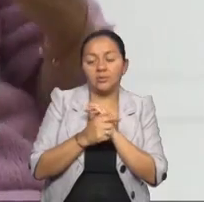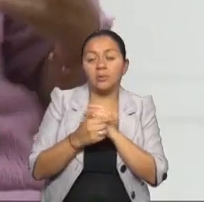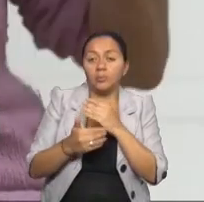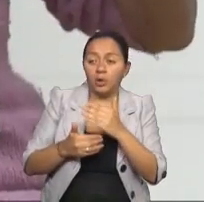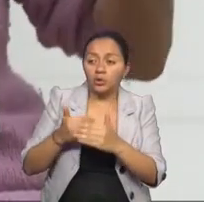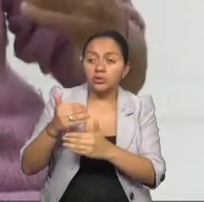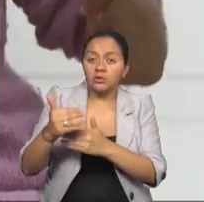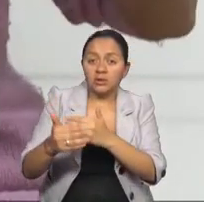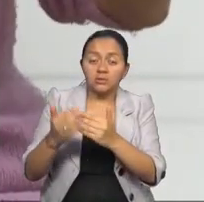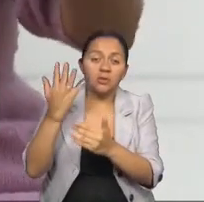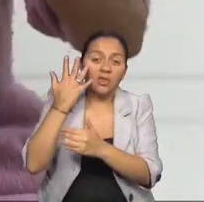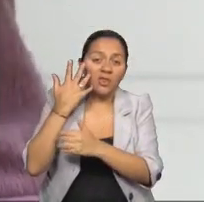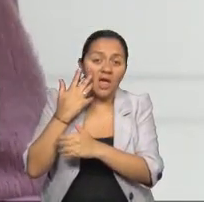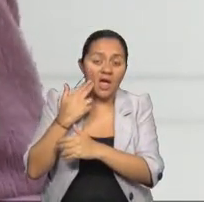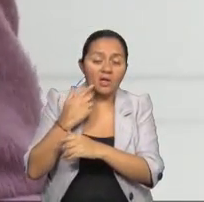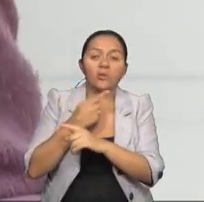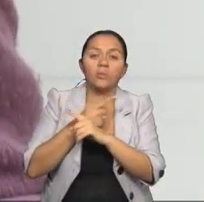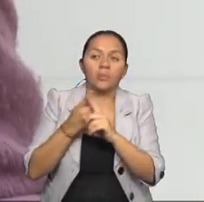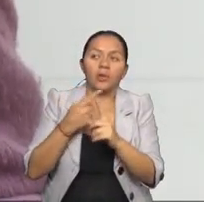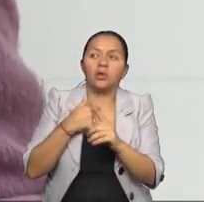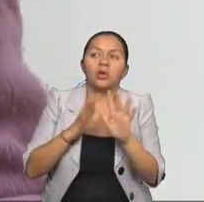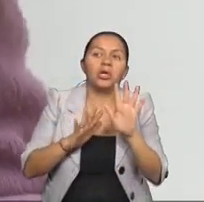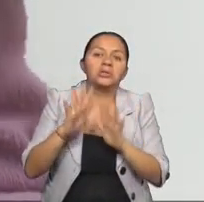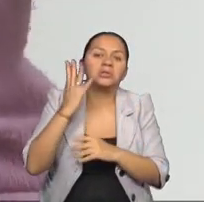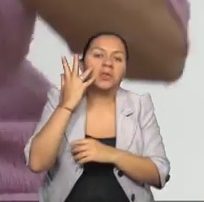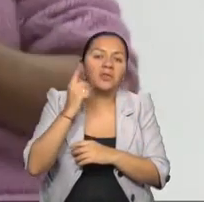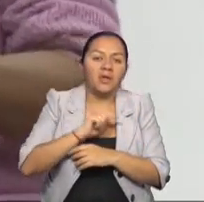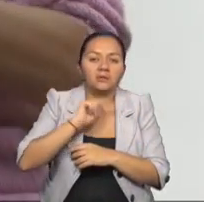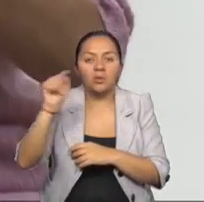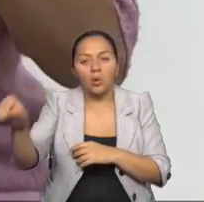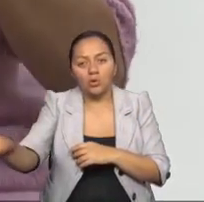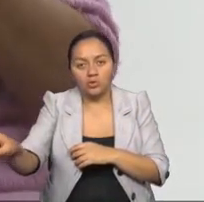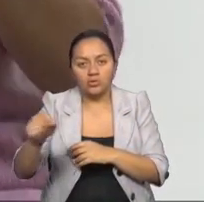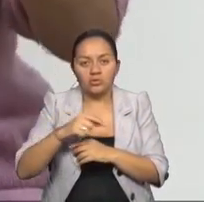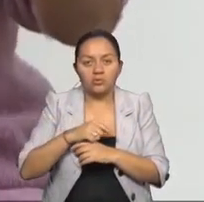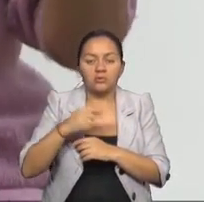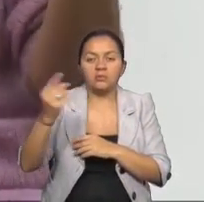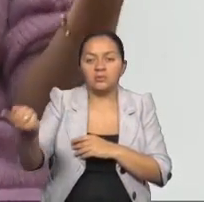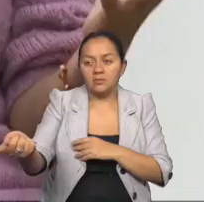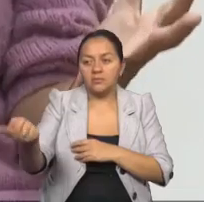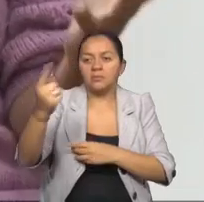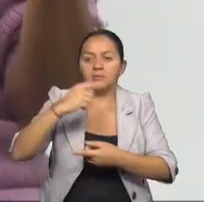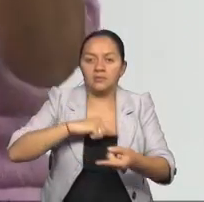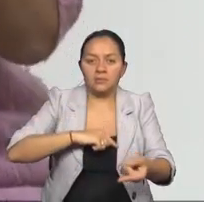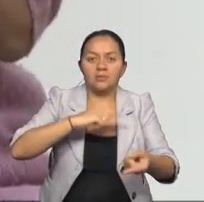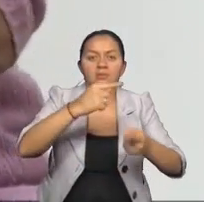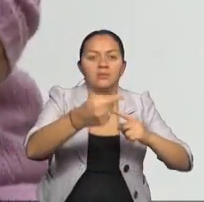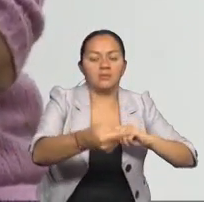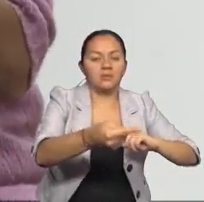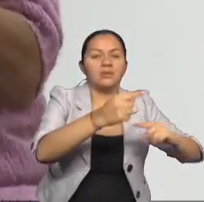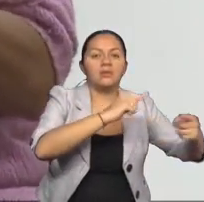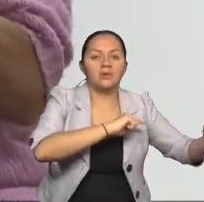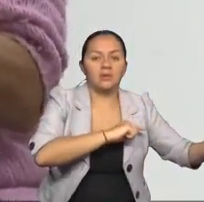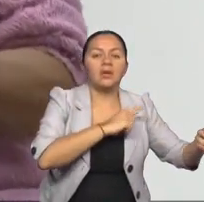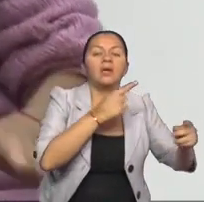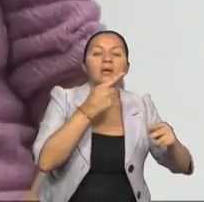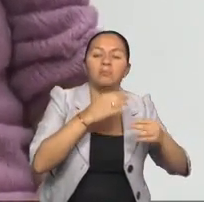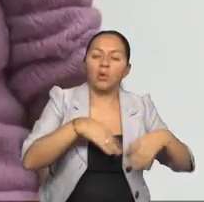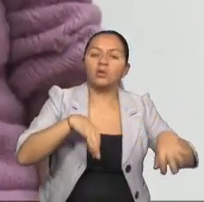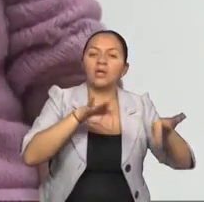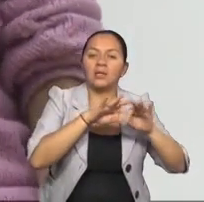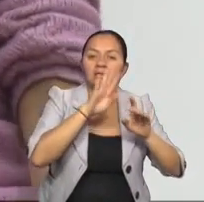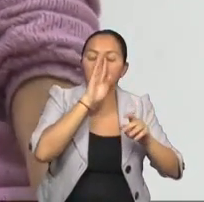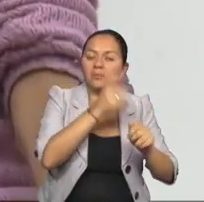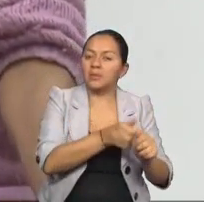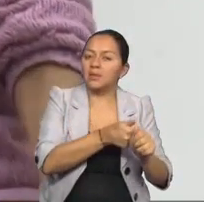y nosotros vamos por ejemplo cada 15 días y es como para estar revisando y supervisando cómo van los